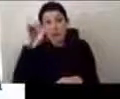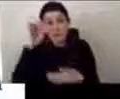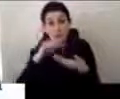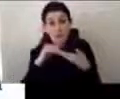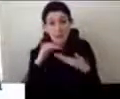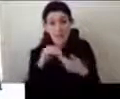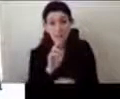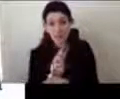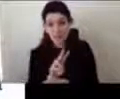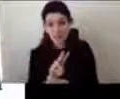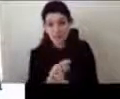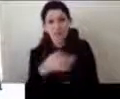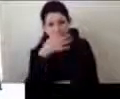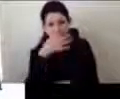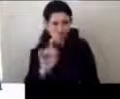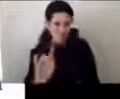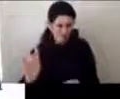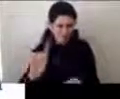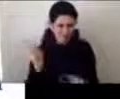decía, no,